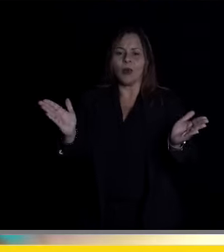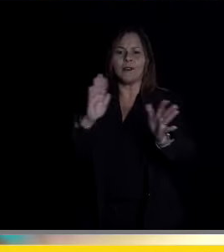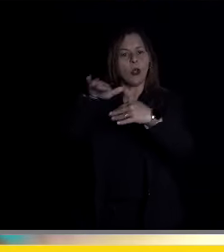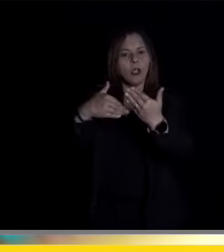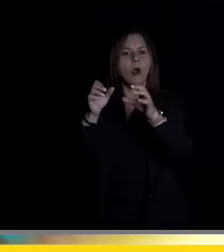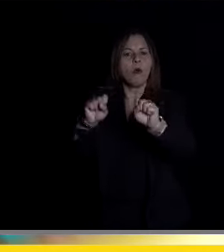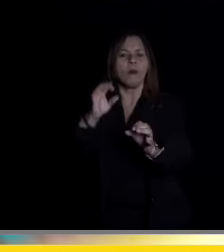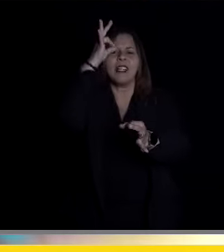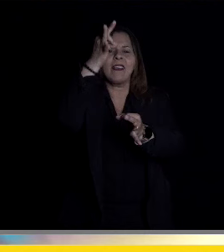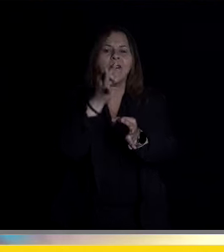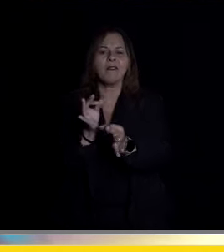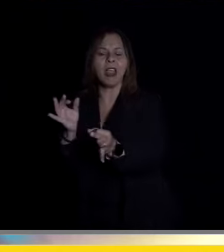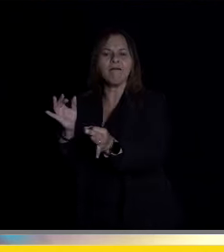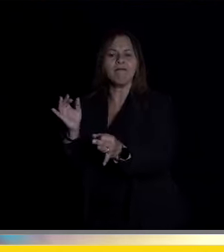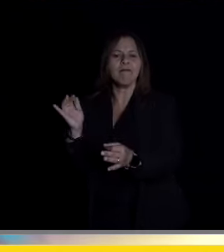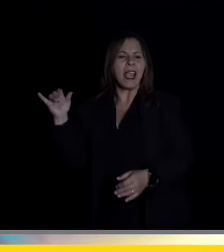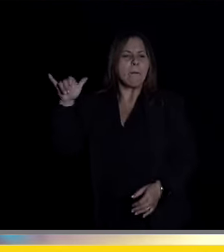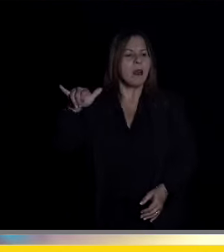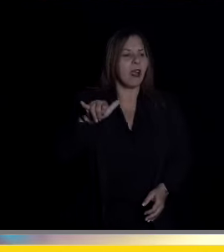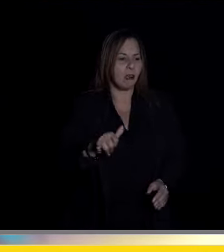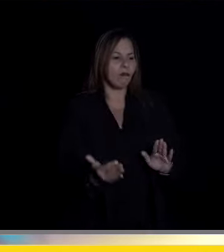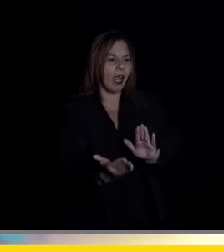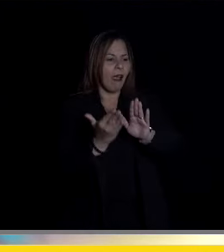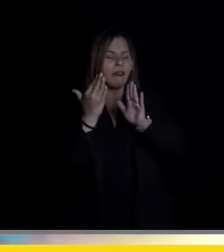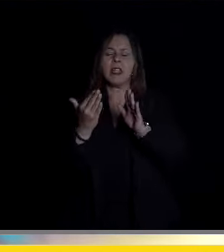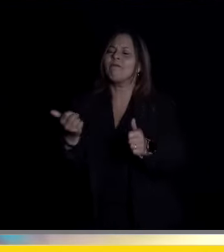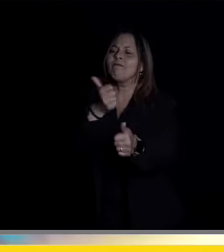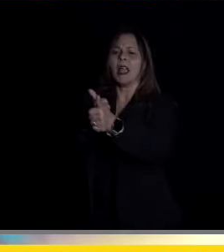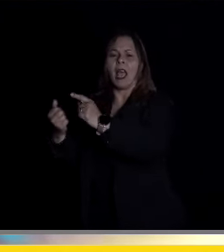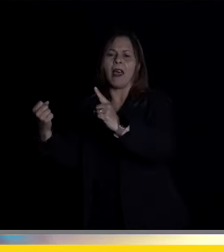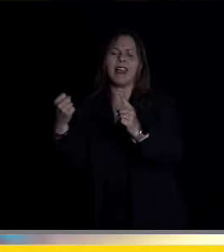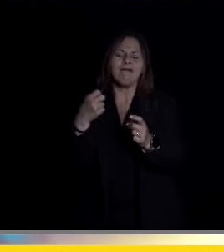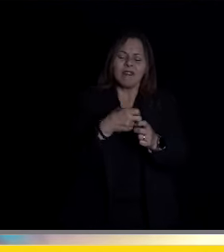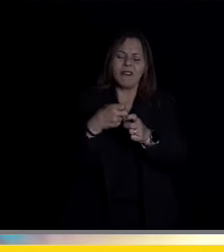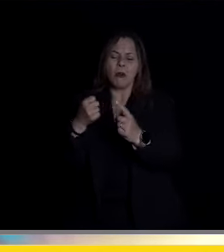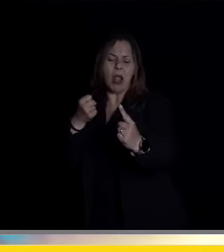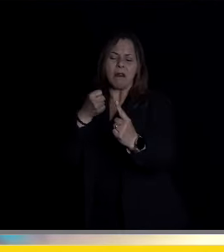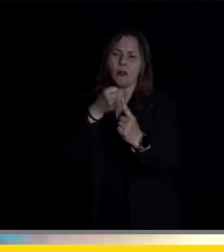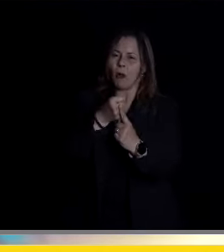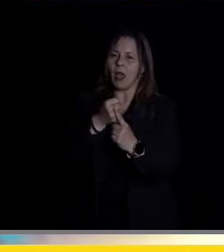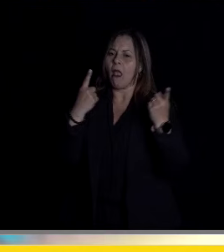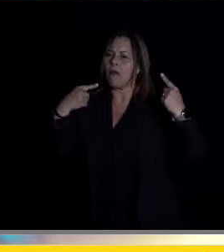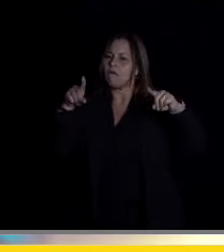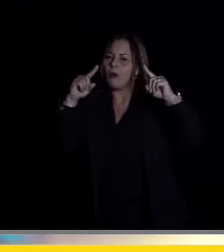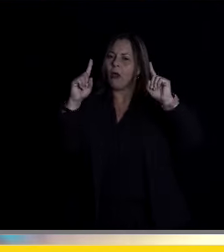El esfuerzo de todos, pues podemos dar fe que prevalecimos, de que ante cada golpe continuamos luchando por un mejor futuro para